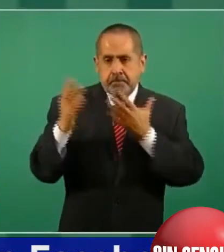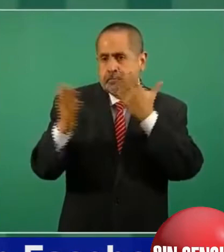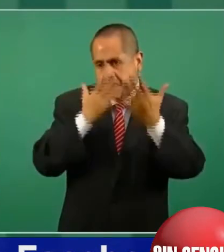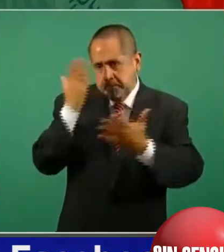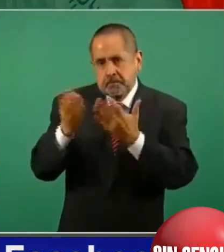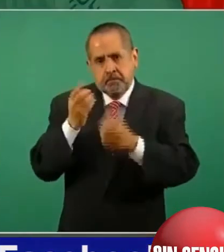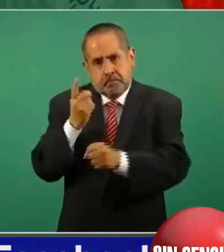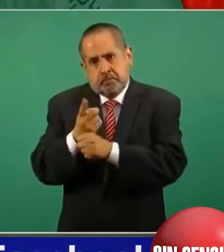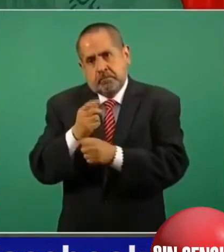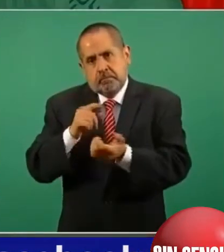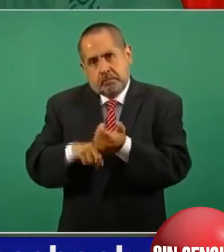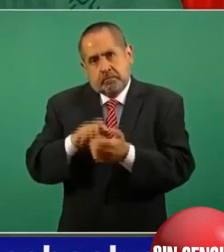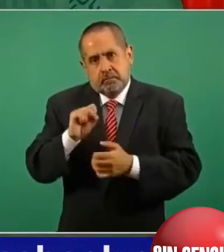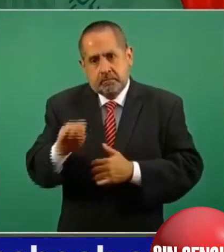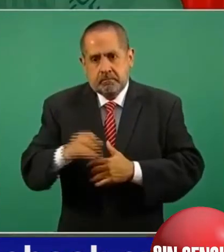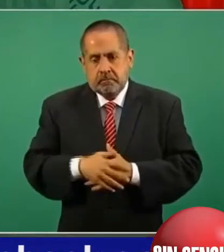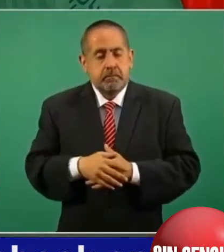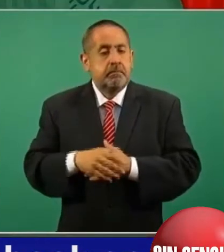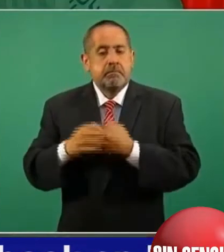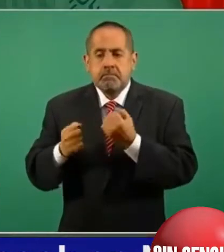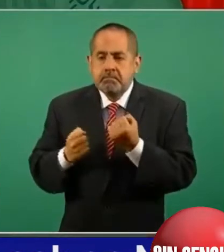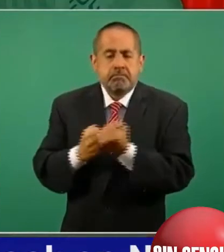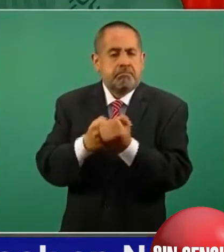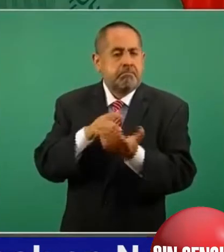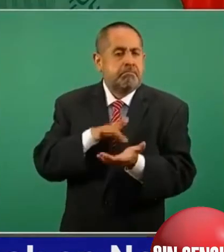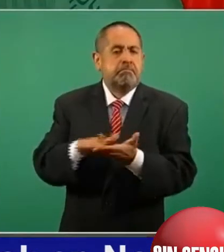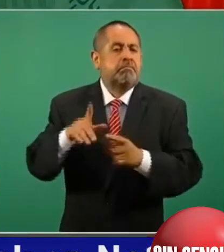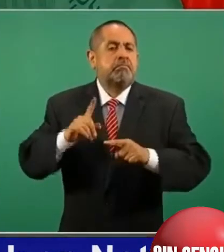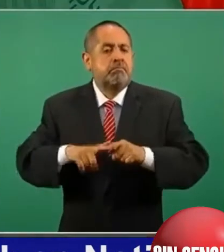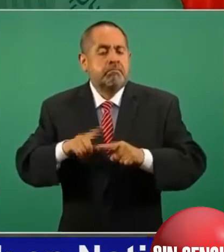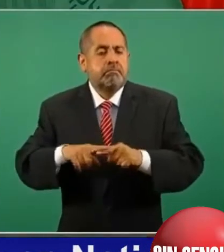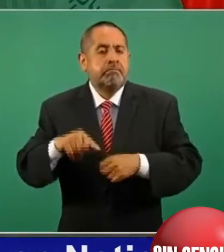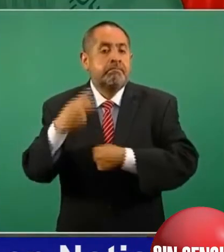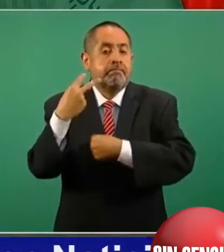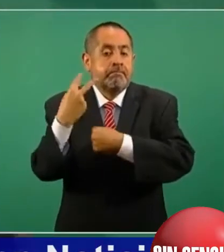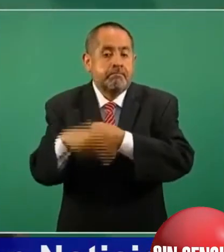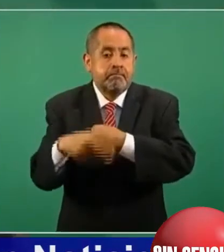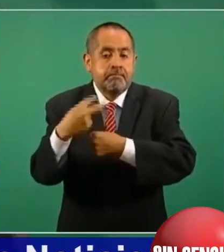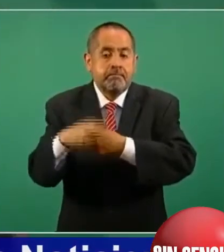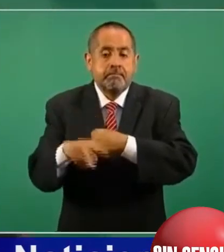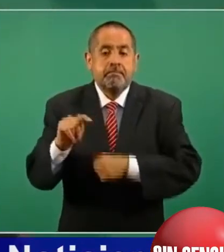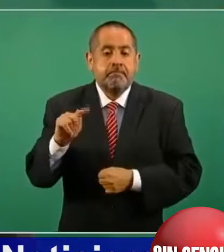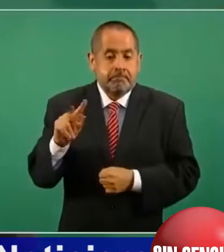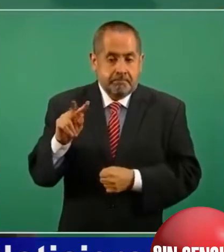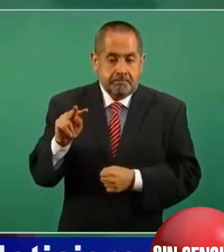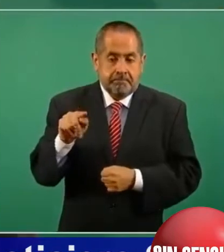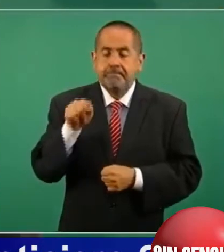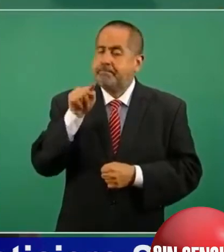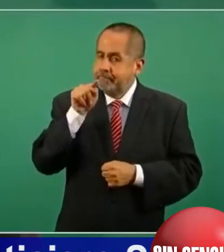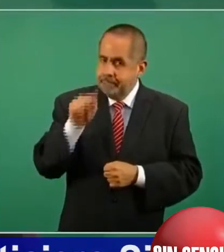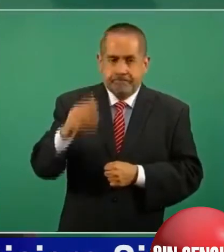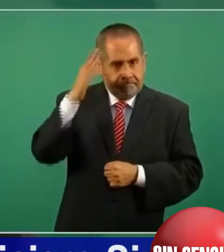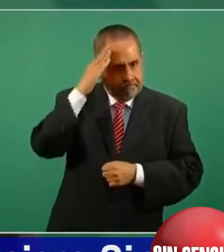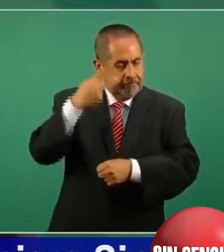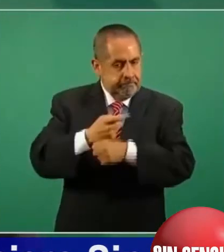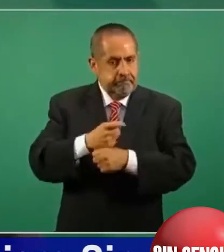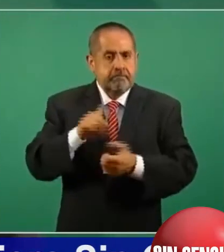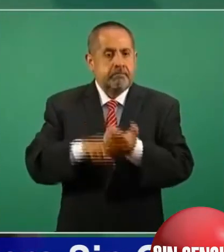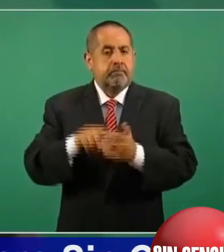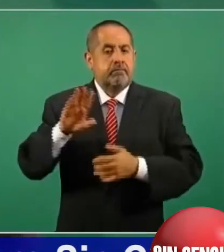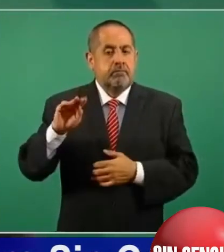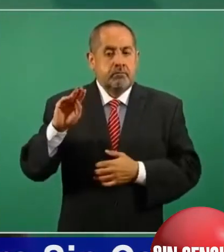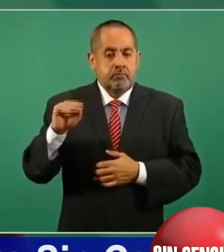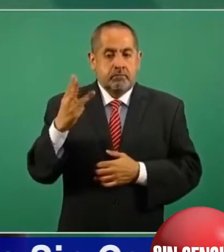Y la base fue precisamente la televisión, en donde el 93% de